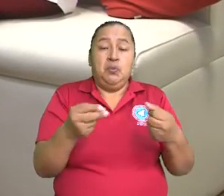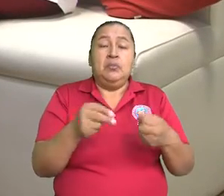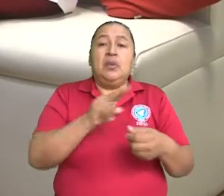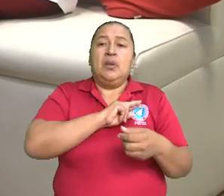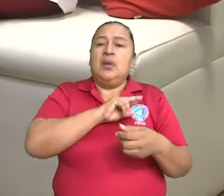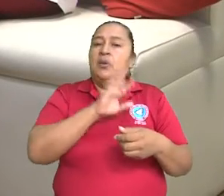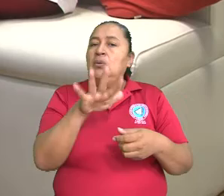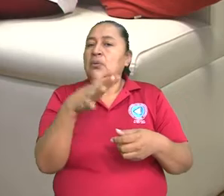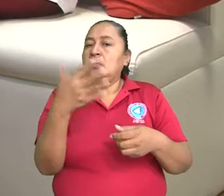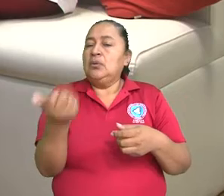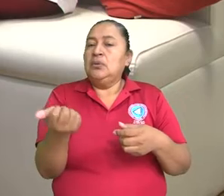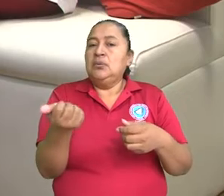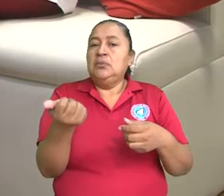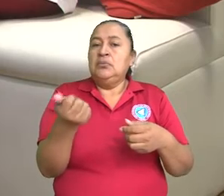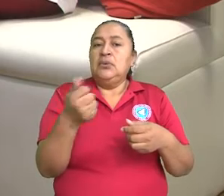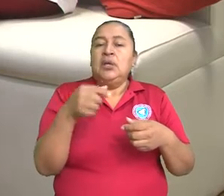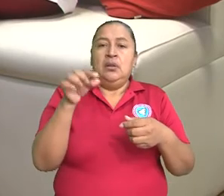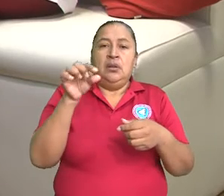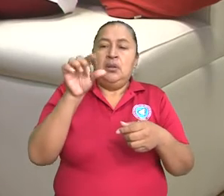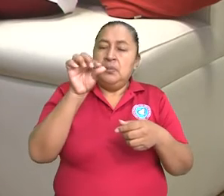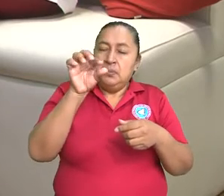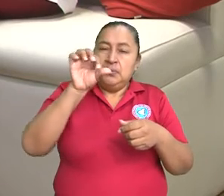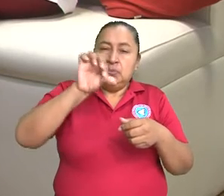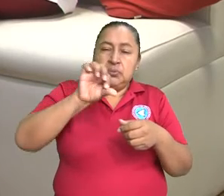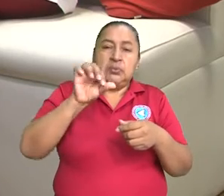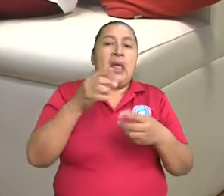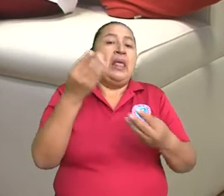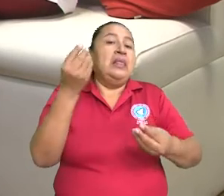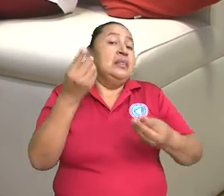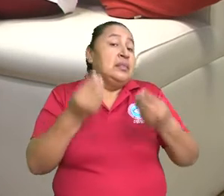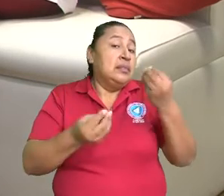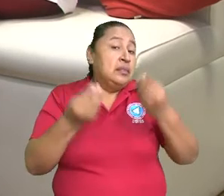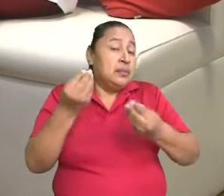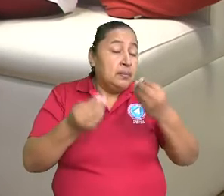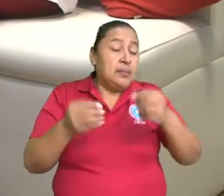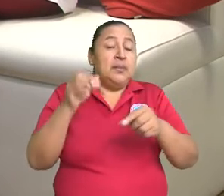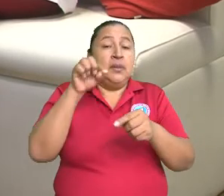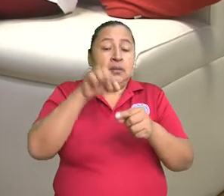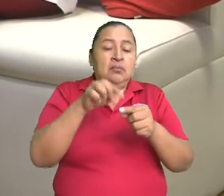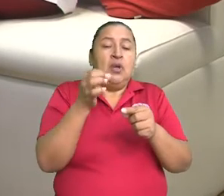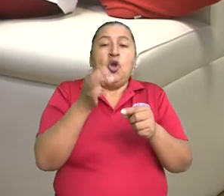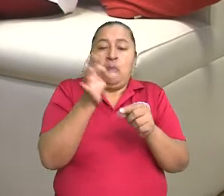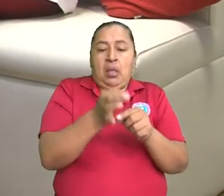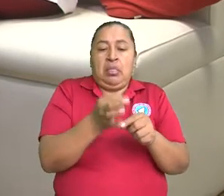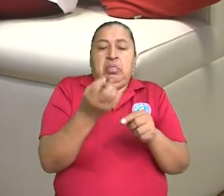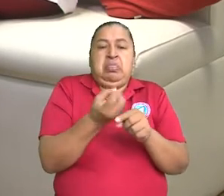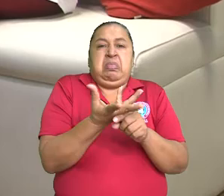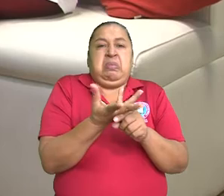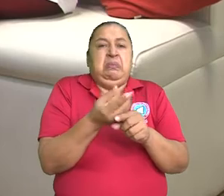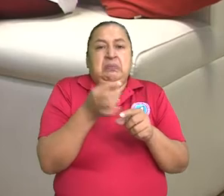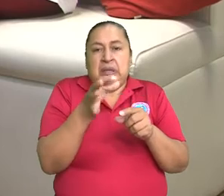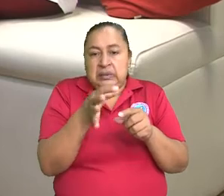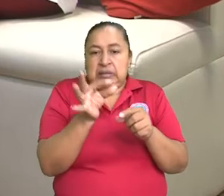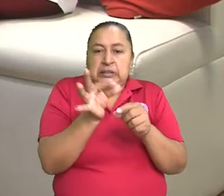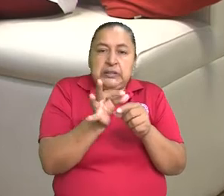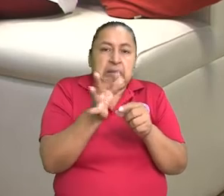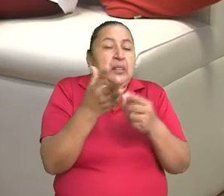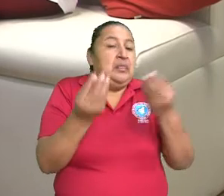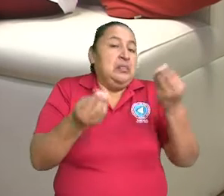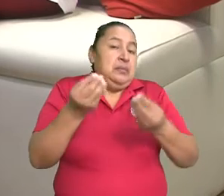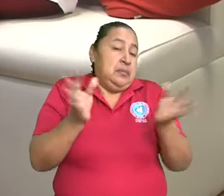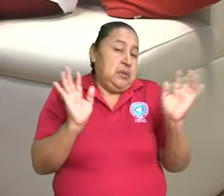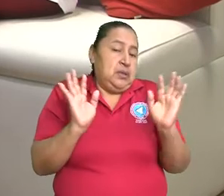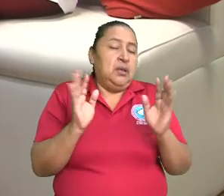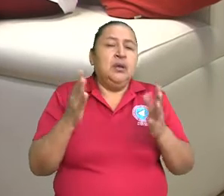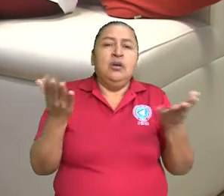también líquido, dependiendo uh-huh. del tamaño, el grado de la lesión que tenga y las complicaciones. Obviamente, ¿cómo